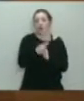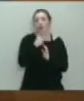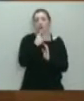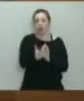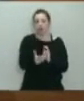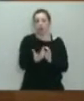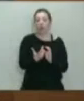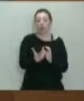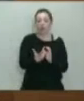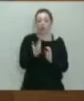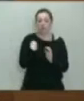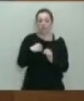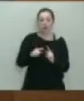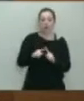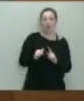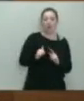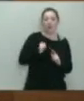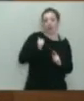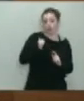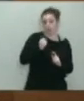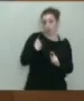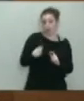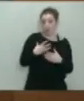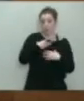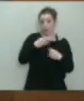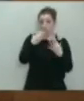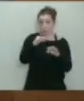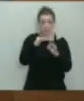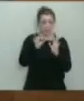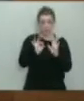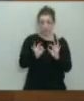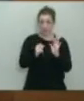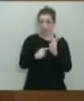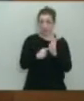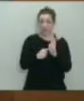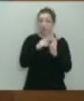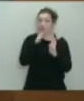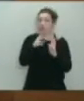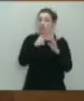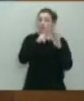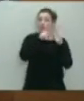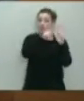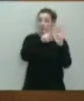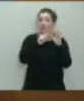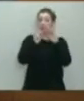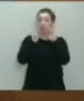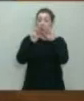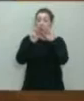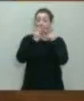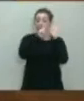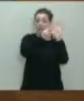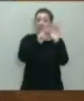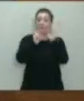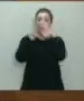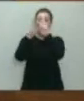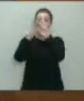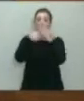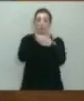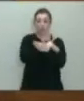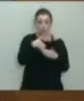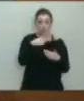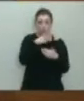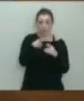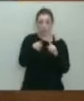lo falso de esa argumentación, es esta. Porque precisamente estos 76 millones para la amortización de